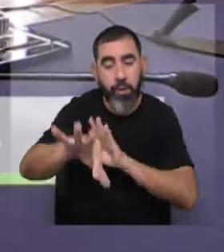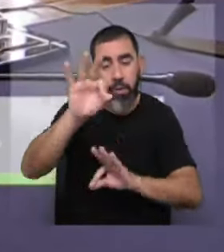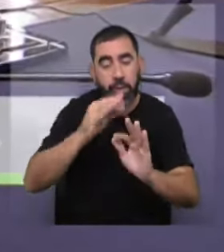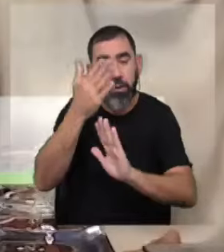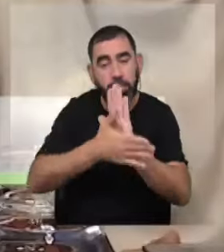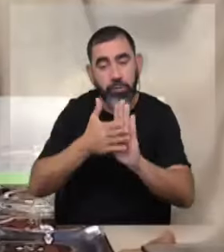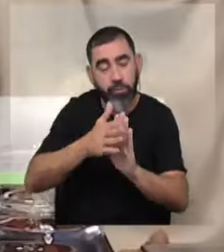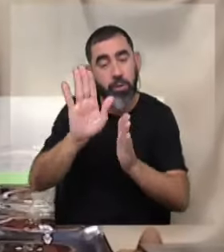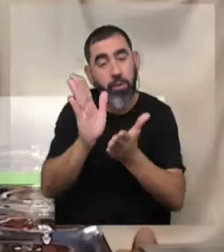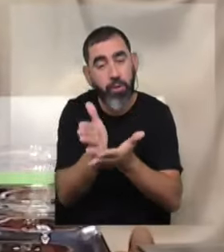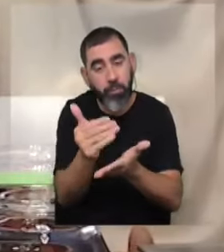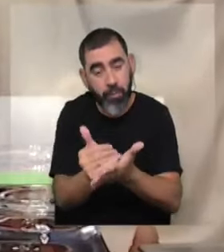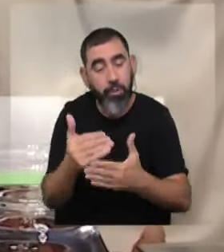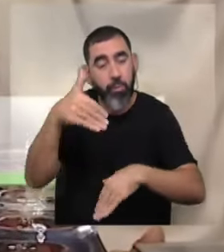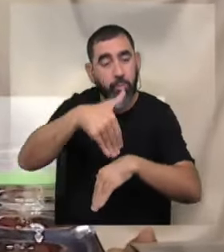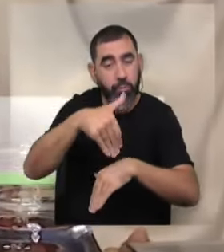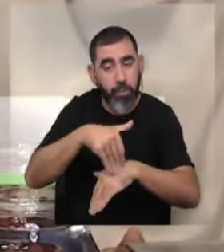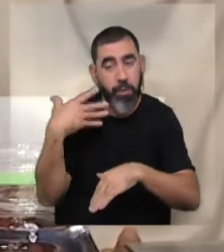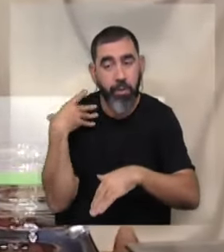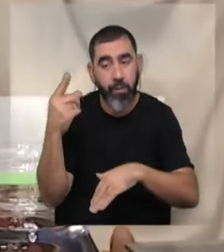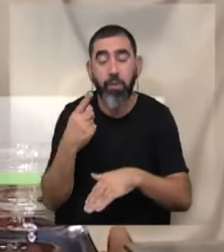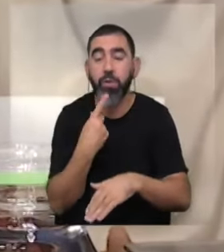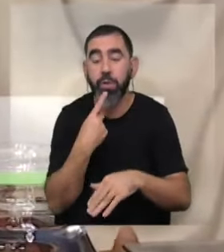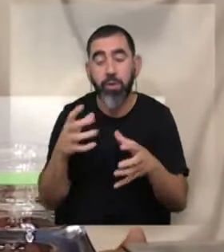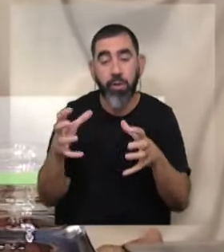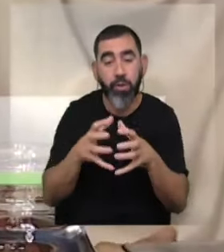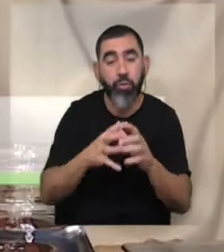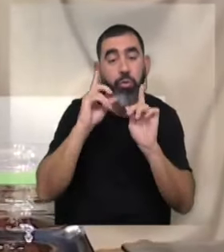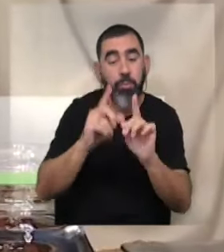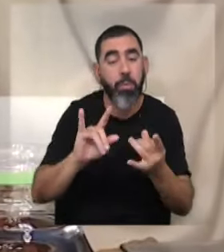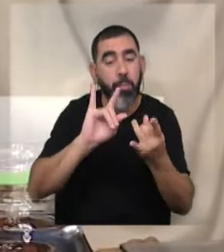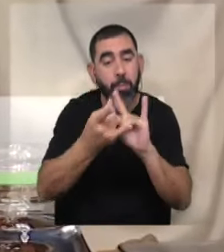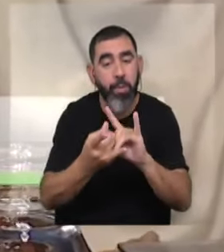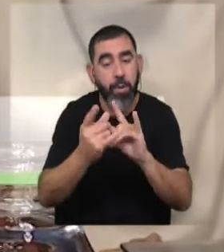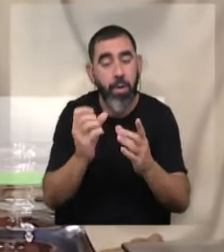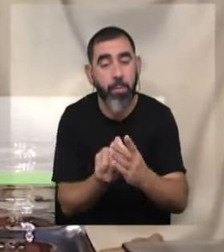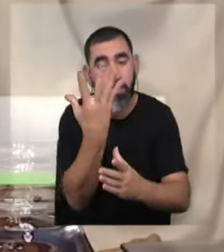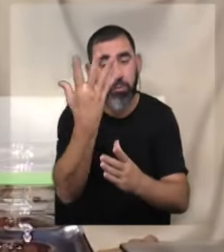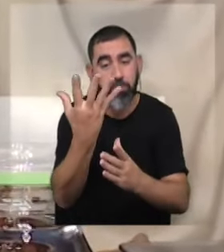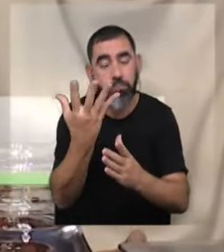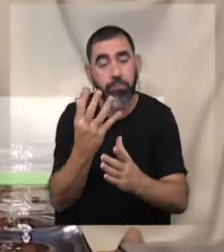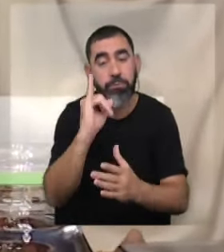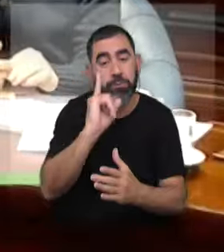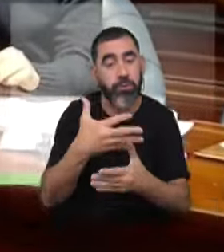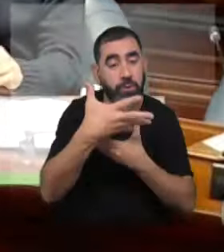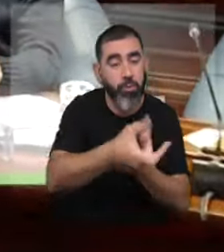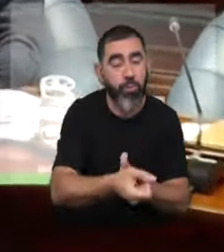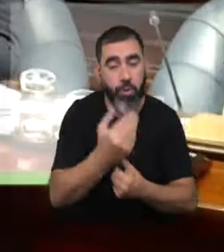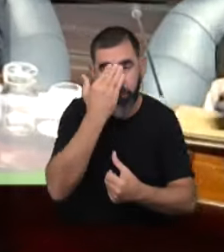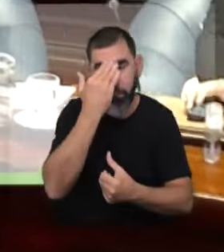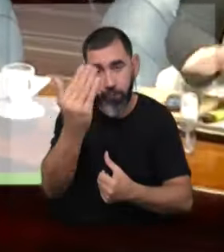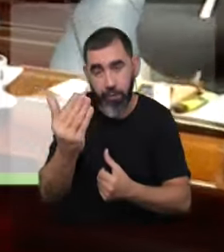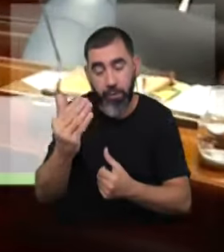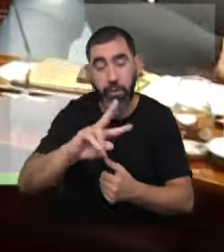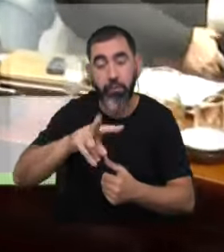nacionales, departamentales, municipales, de dirección de los partidos políticos y en el Parlamento del Mercosur. A favor votarían la bancada del Frente Amplio,